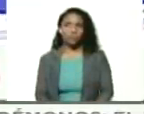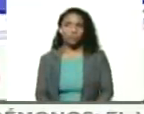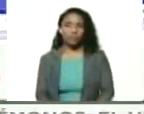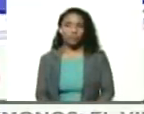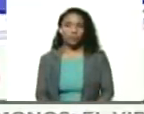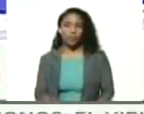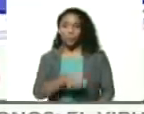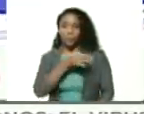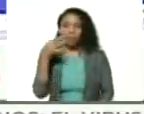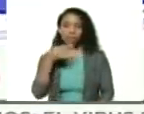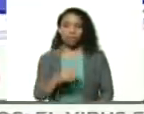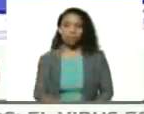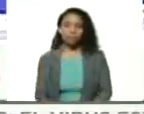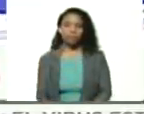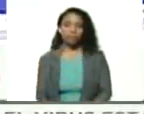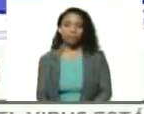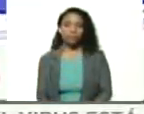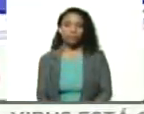Correcto.